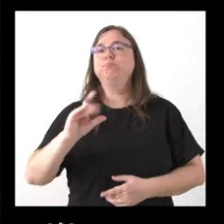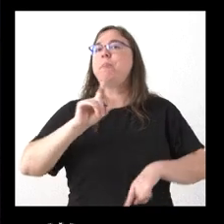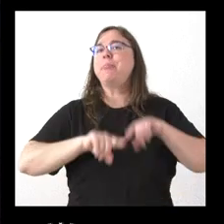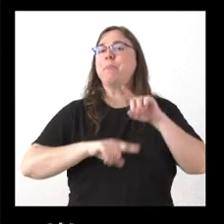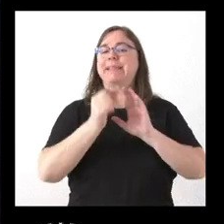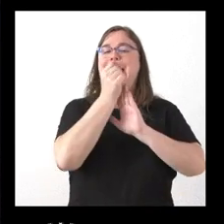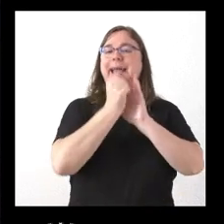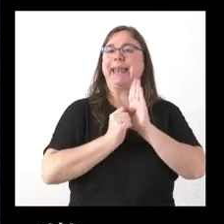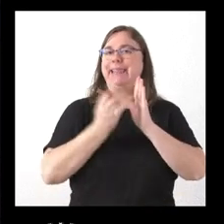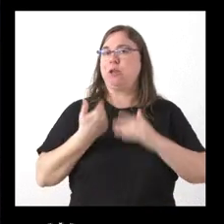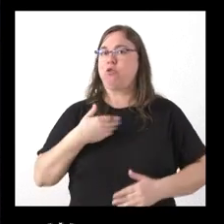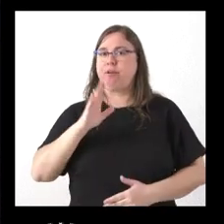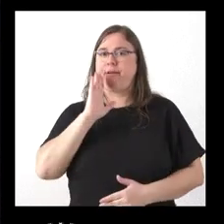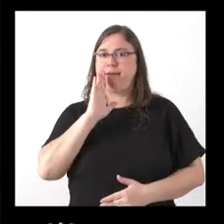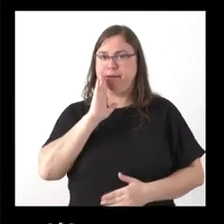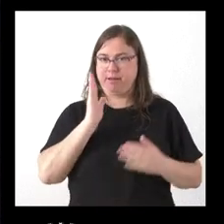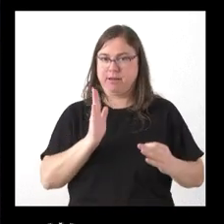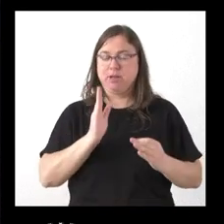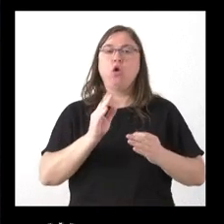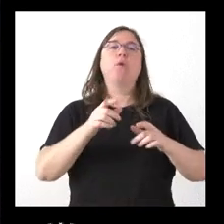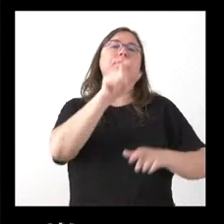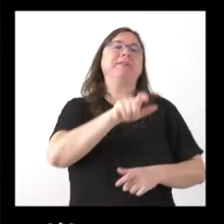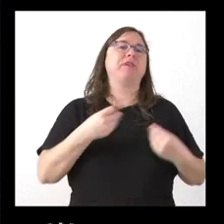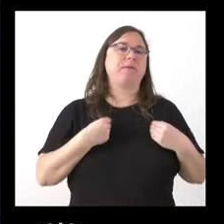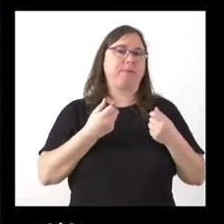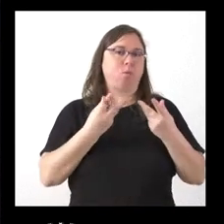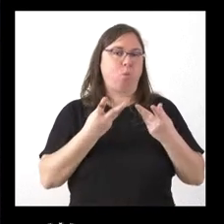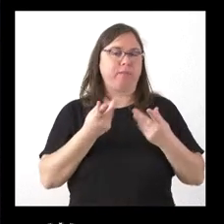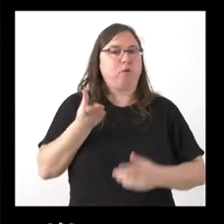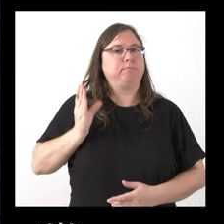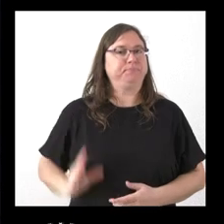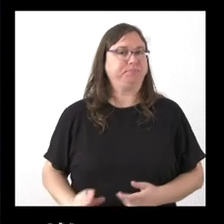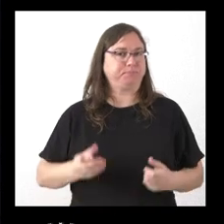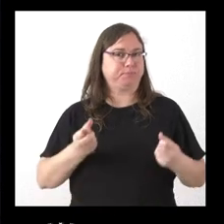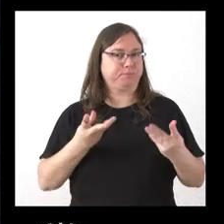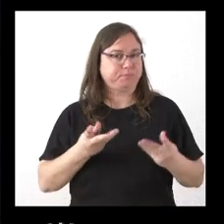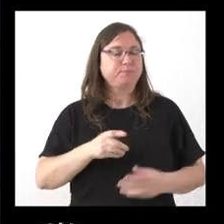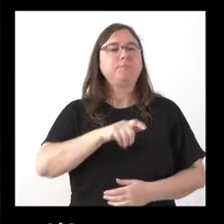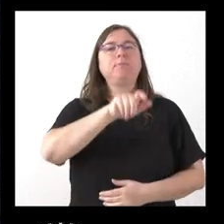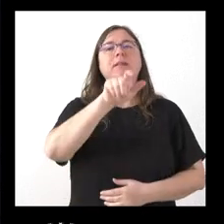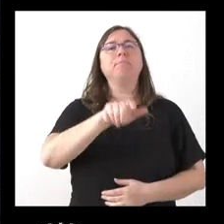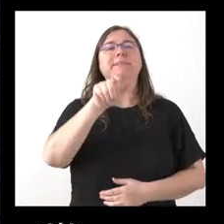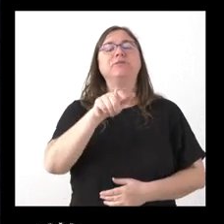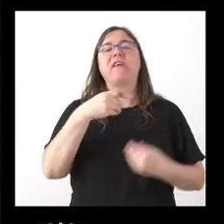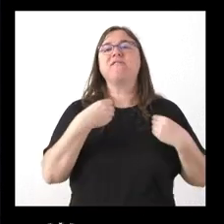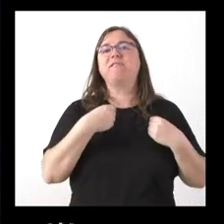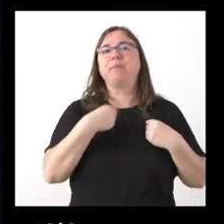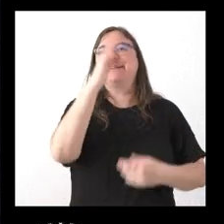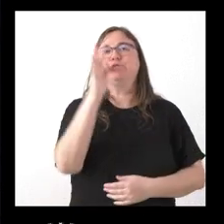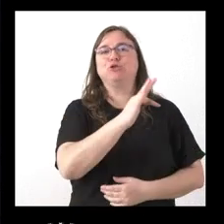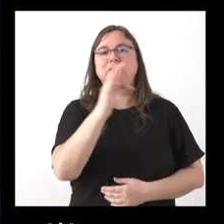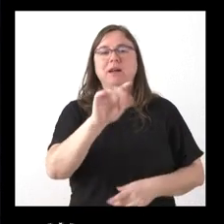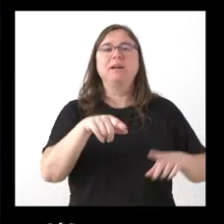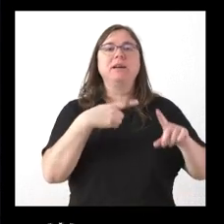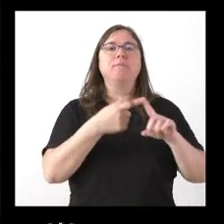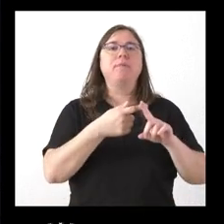criterios a los que más referido anteriormente de población de renta de número de habitantes de número